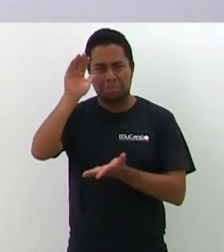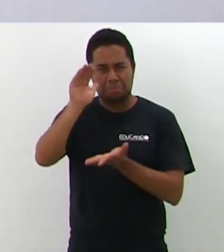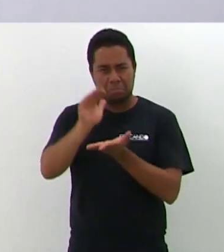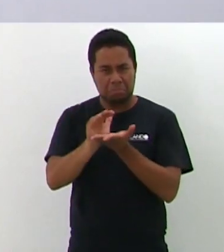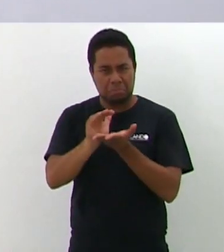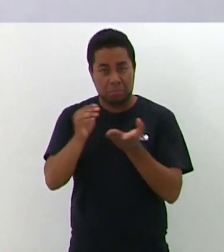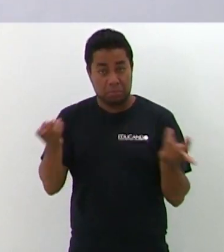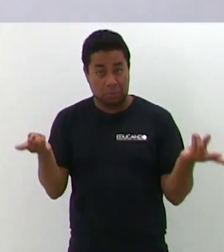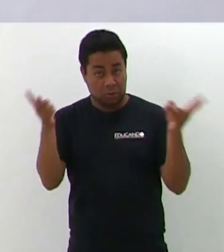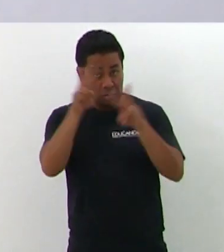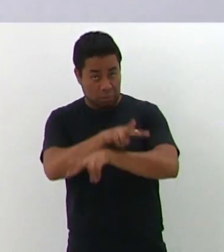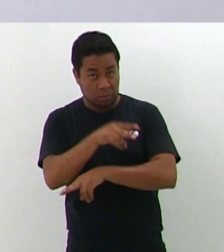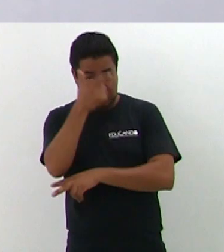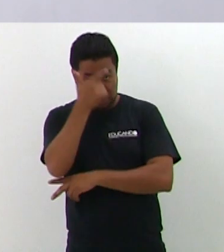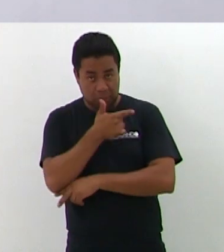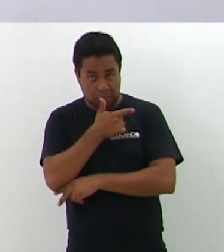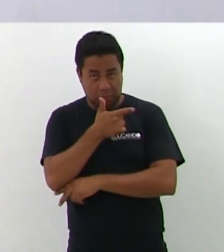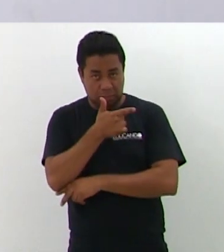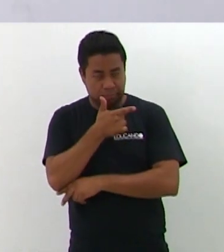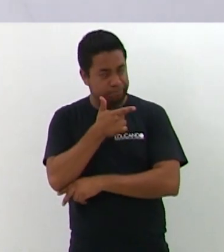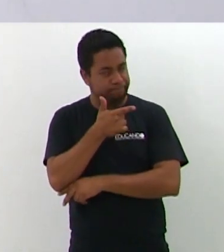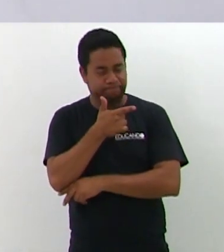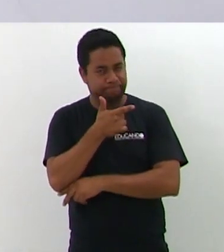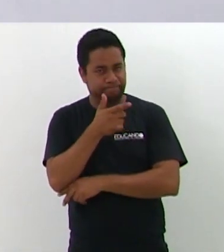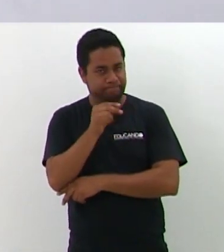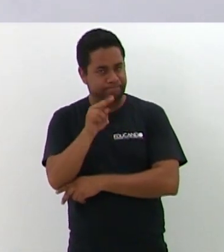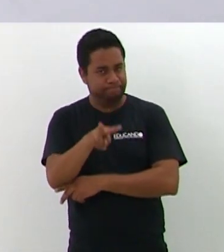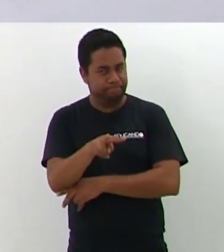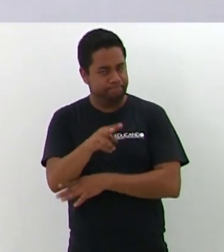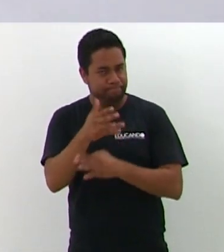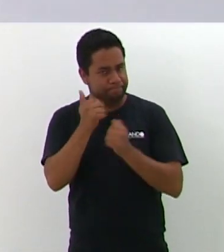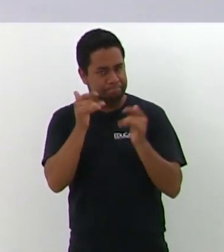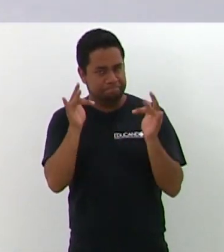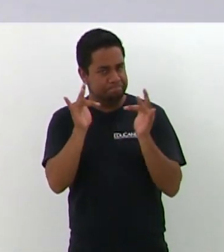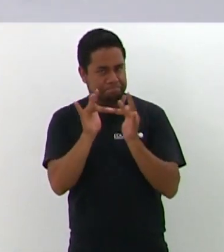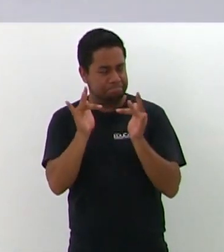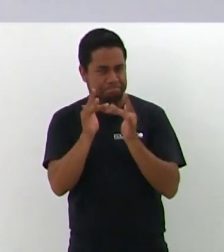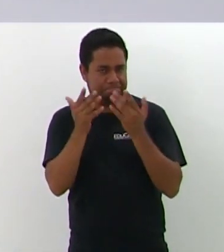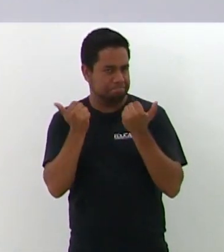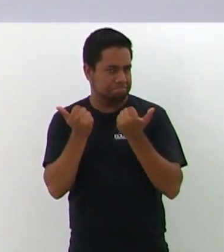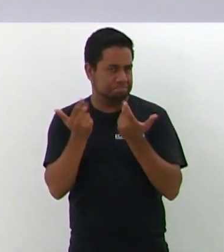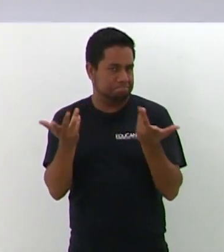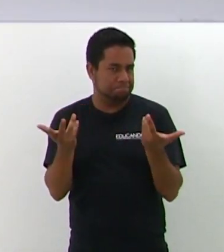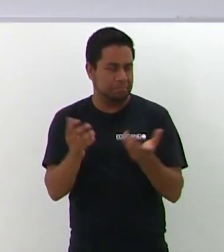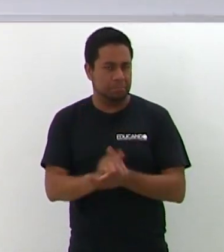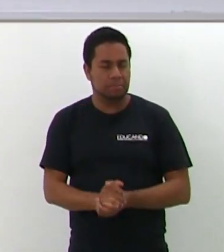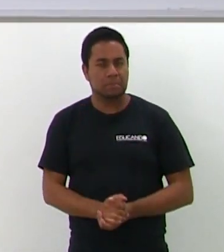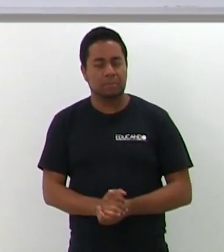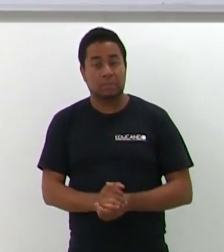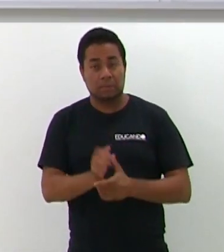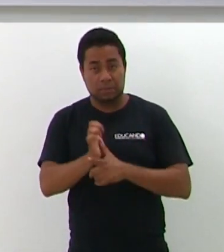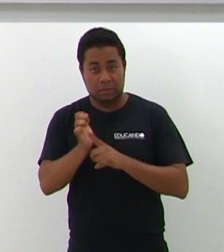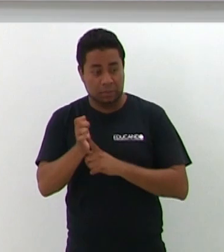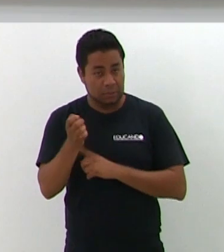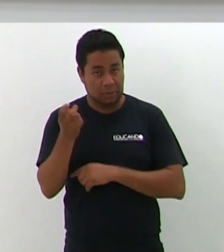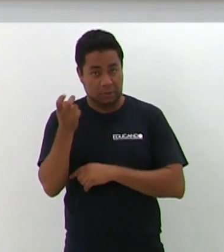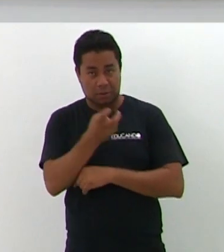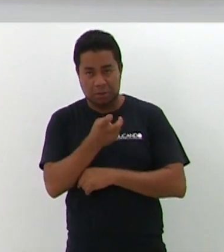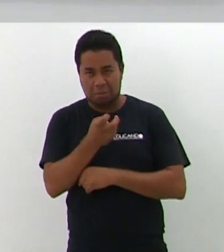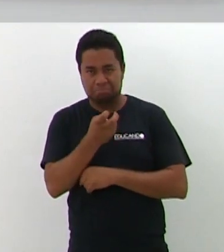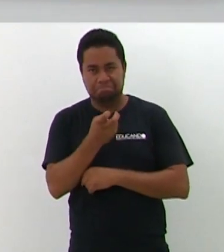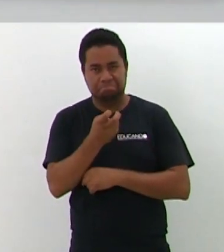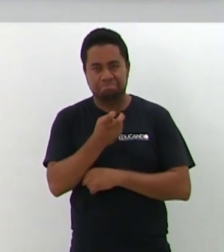Pequeño. ¿Es contrario a noche? No, ¿verdad? No tienen una relación. Entonces, esta